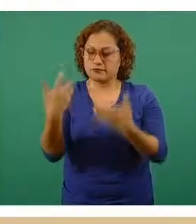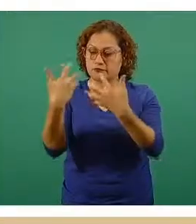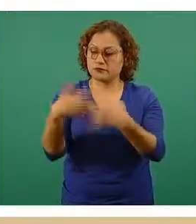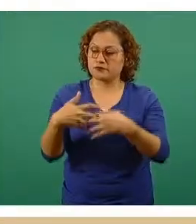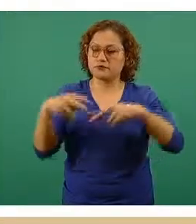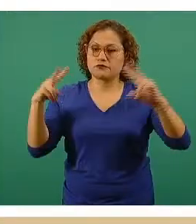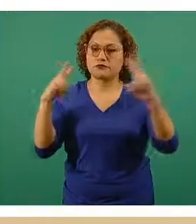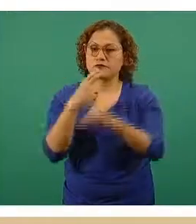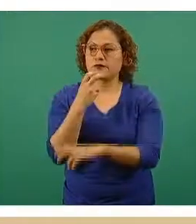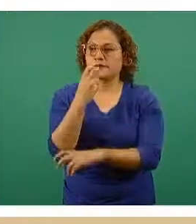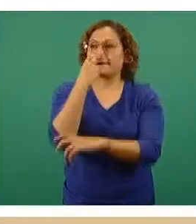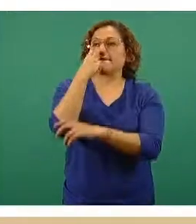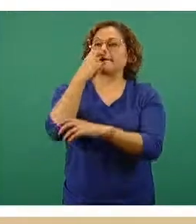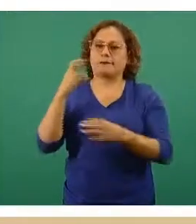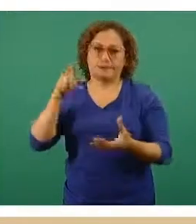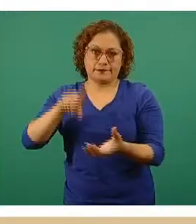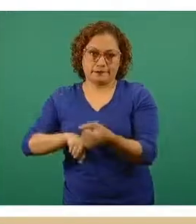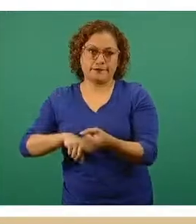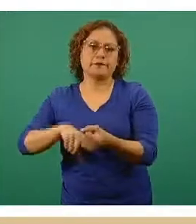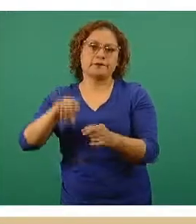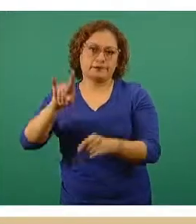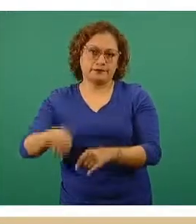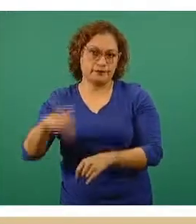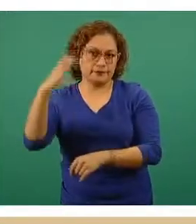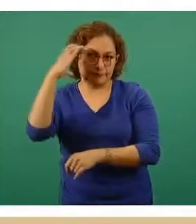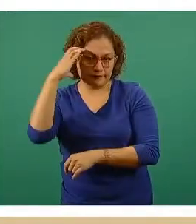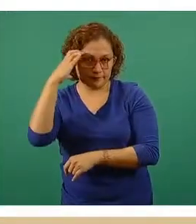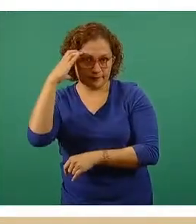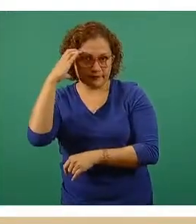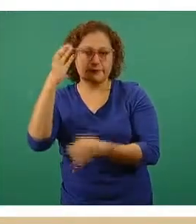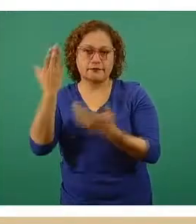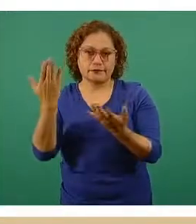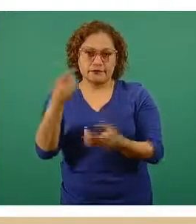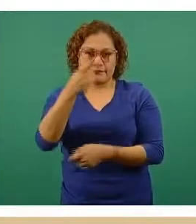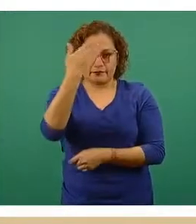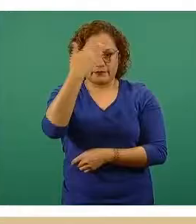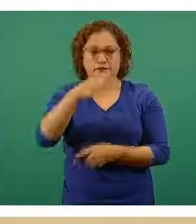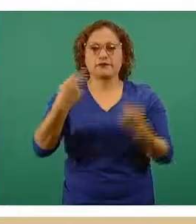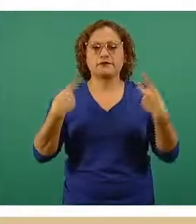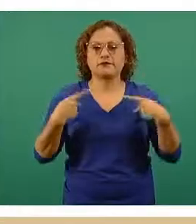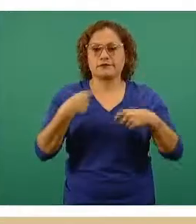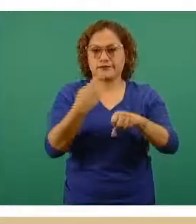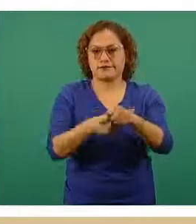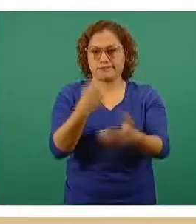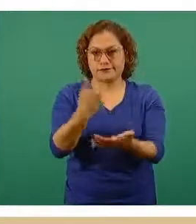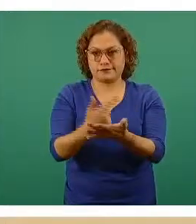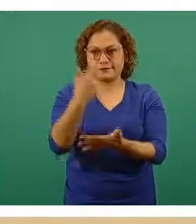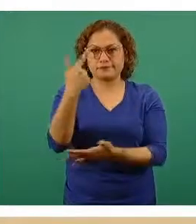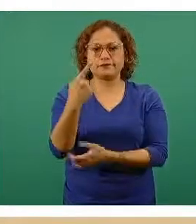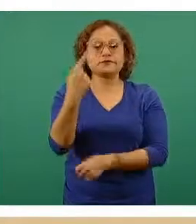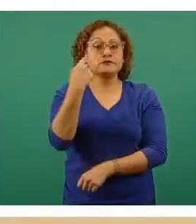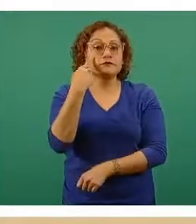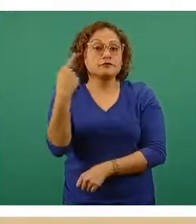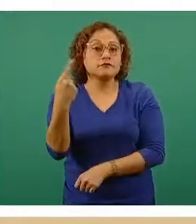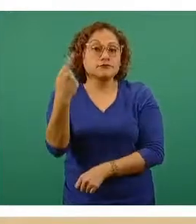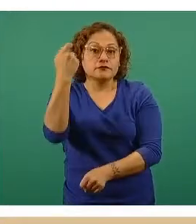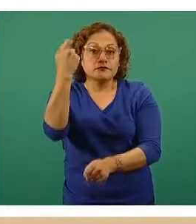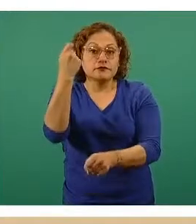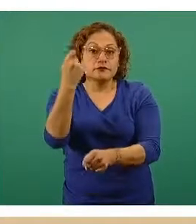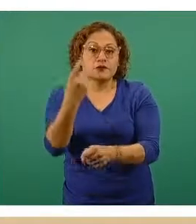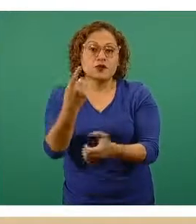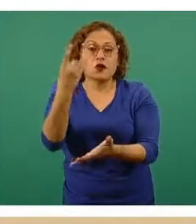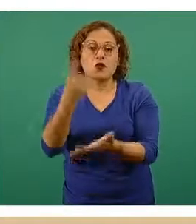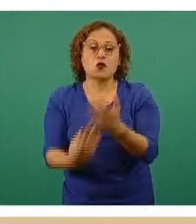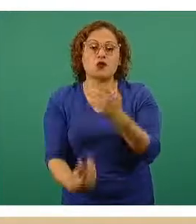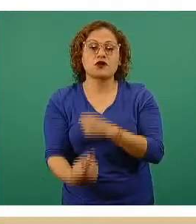en este país, la asistencia mecánica, pacientes graves. Y tenemos que solo tenemos una entidad federativa entre el 30